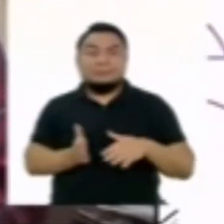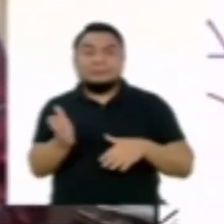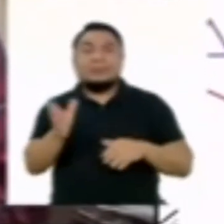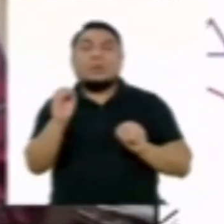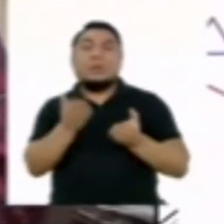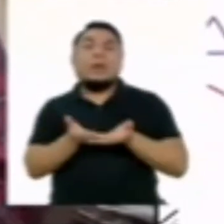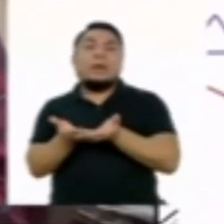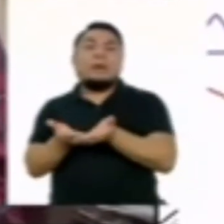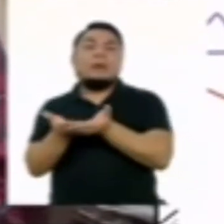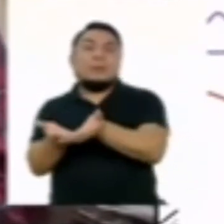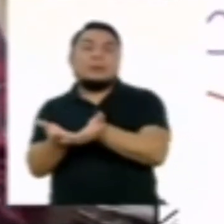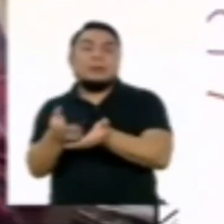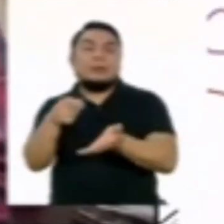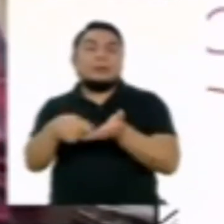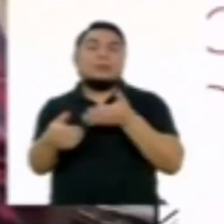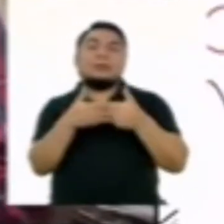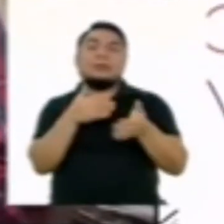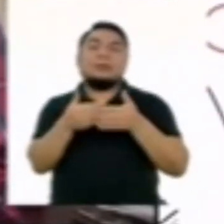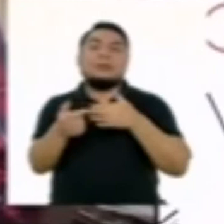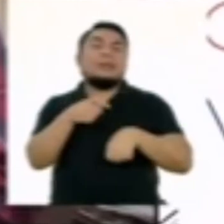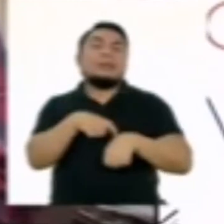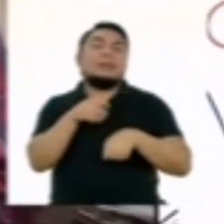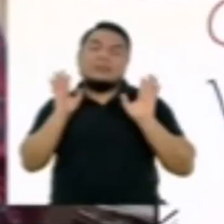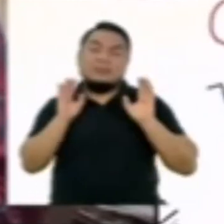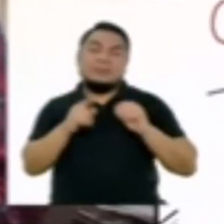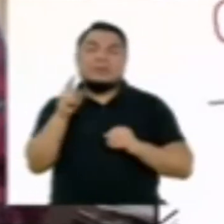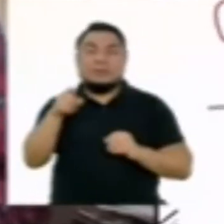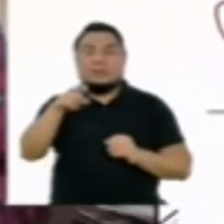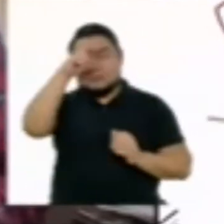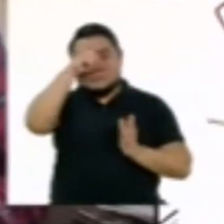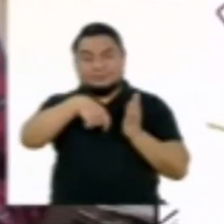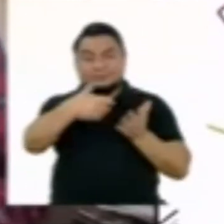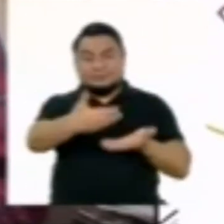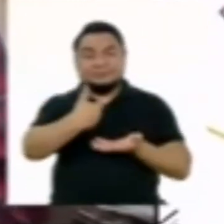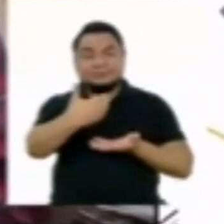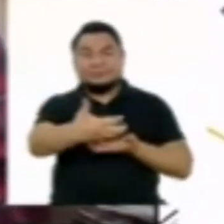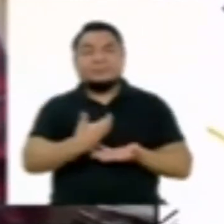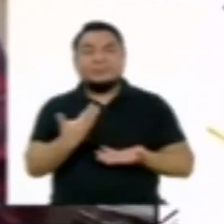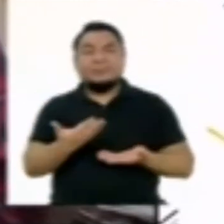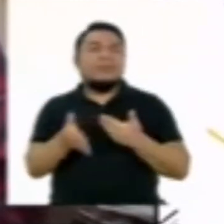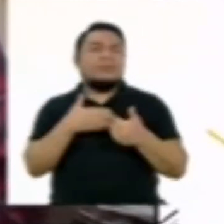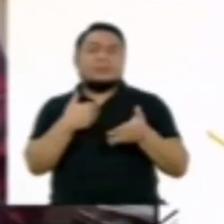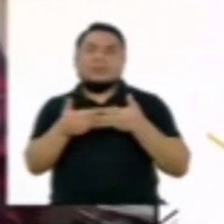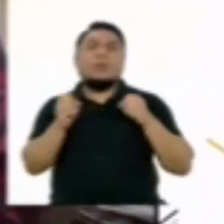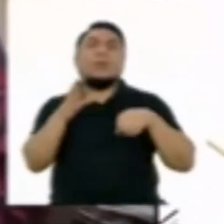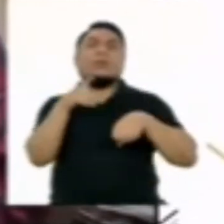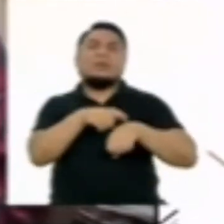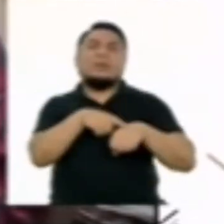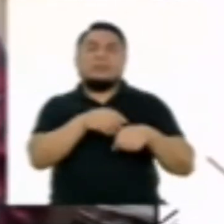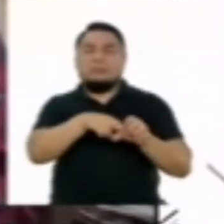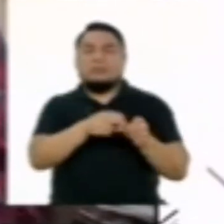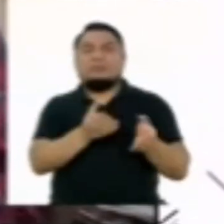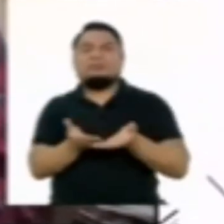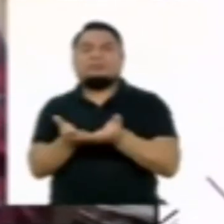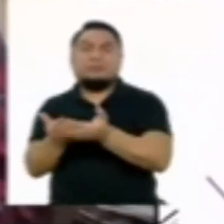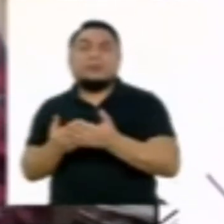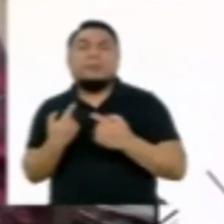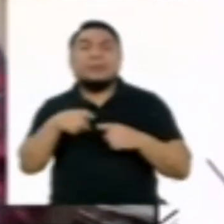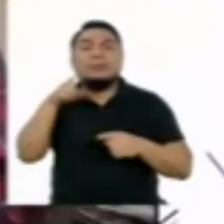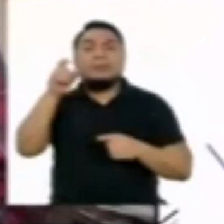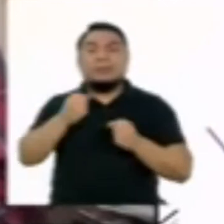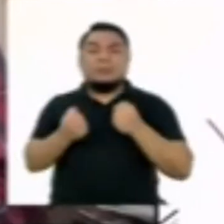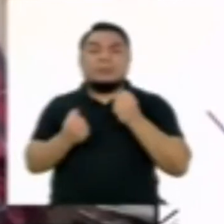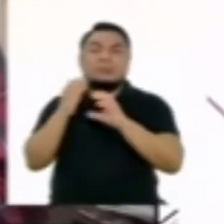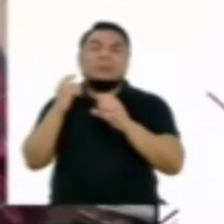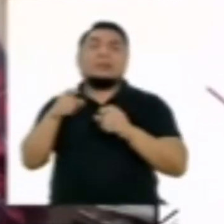por barco. Y ahí no va a importar tanto el tiempo. Los minerales, no importa cuánto tiempo estén transportándose, pero necesitamos un